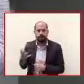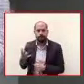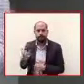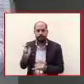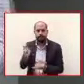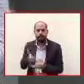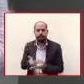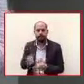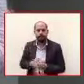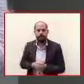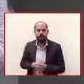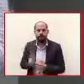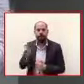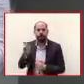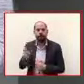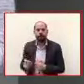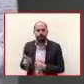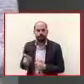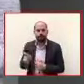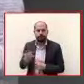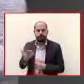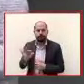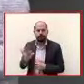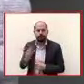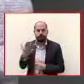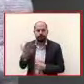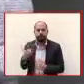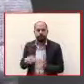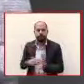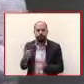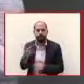350.454 pagos, que significaron